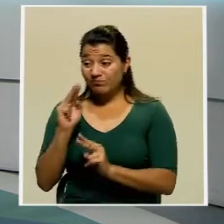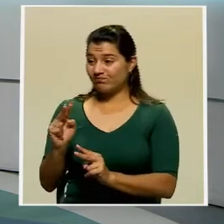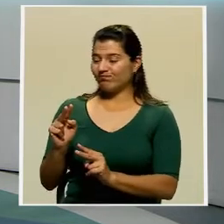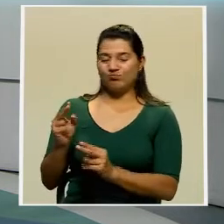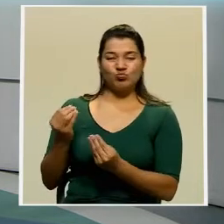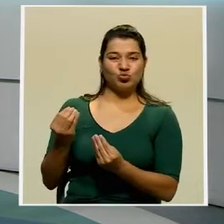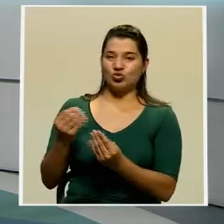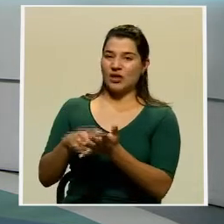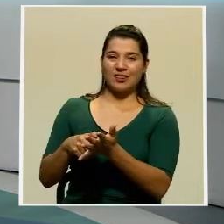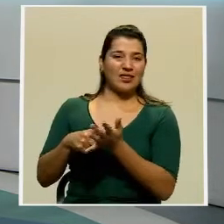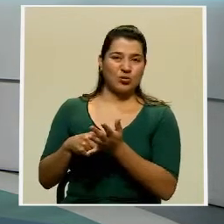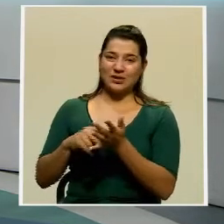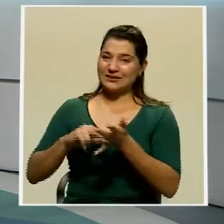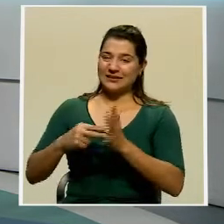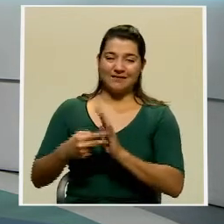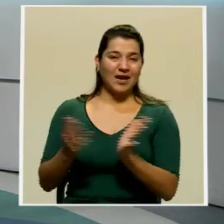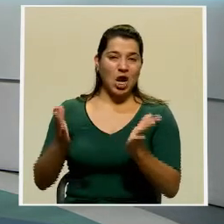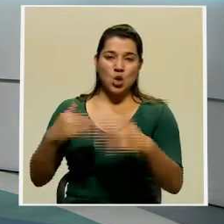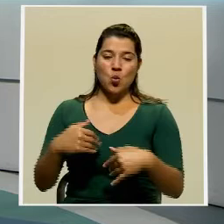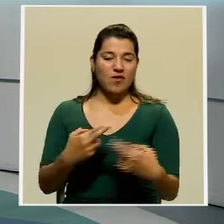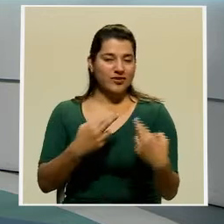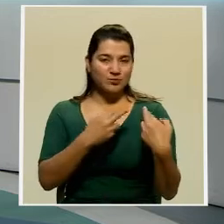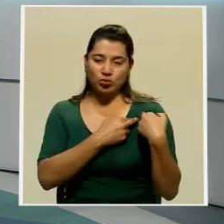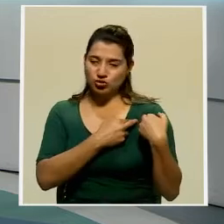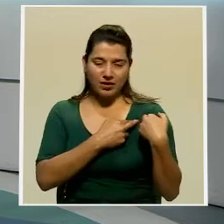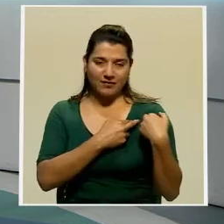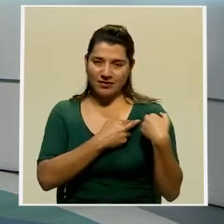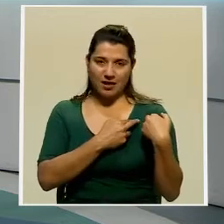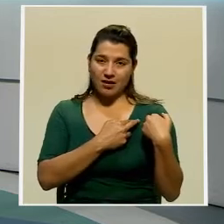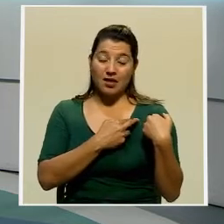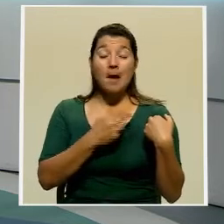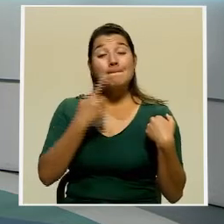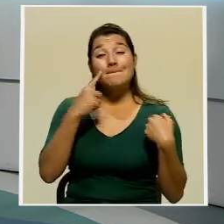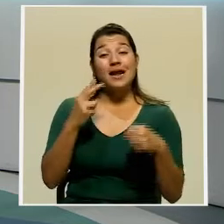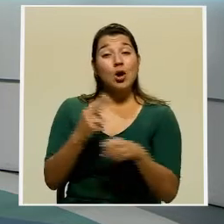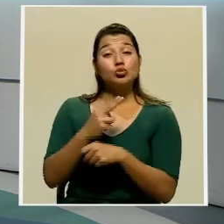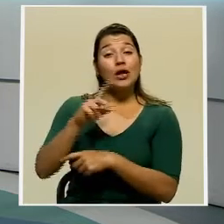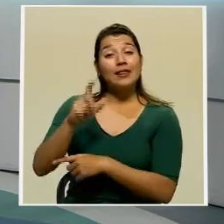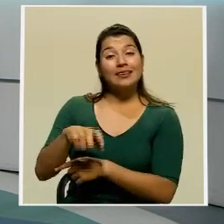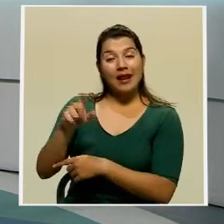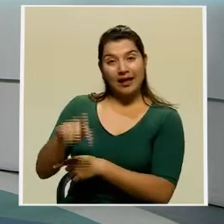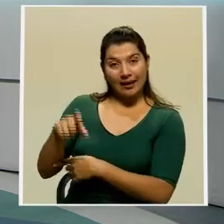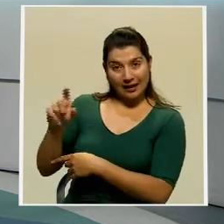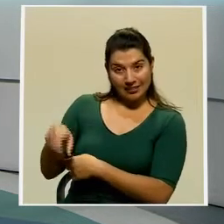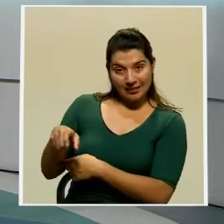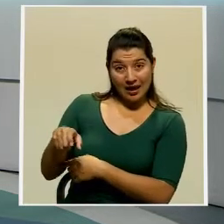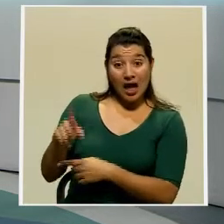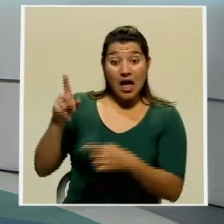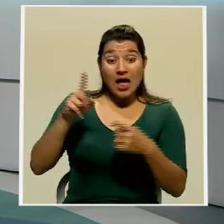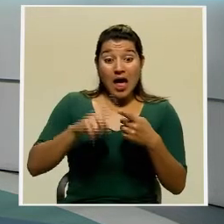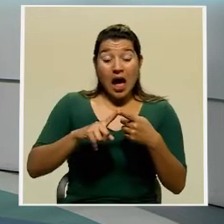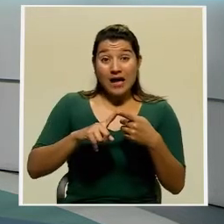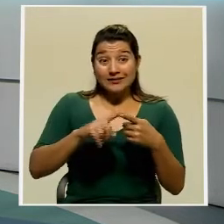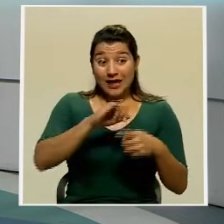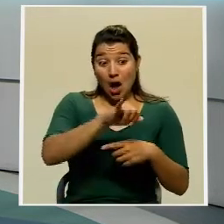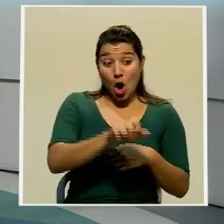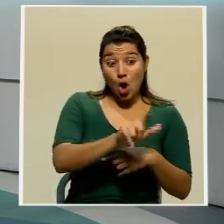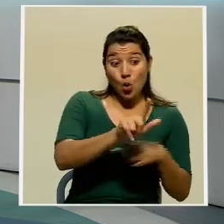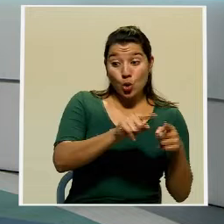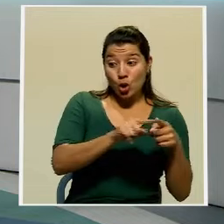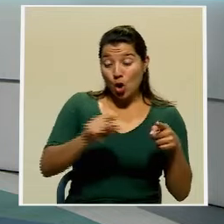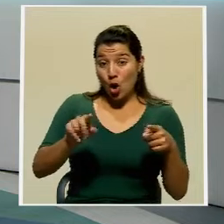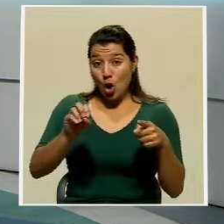por parte de nosotros los ciudadanos del uso de este dinero plástico. Y es que hasta el mes de octubre, según los datos del